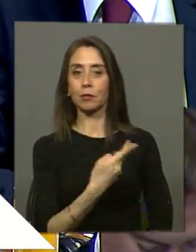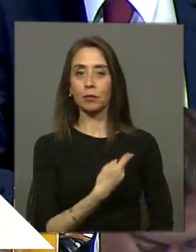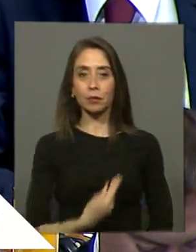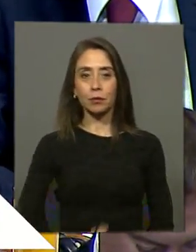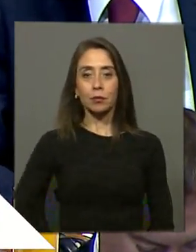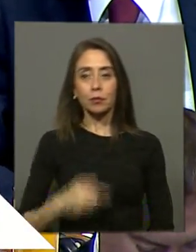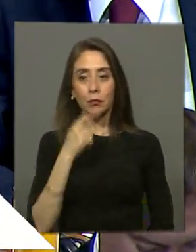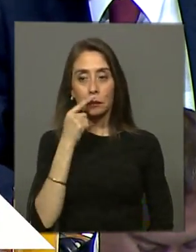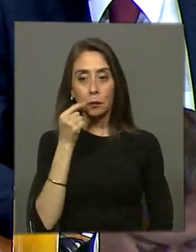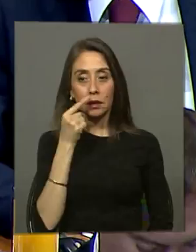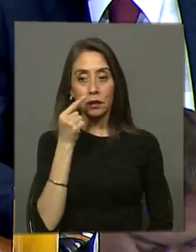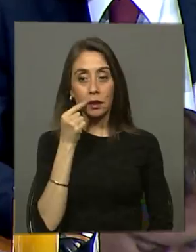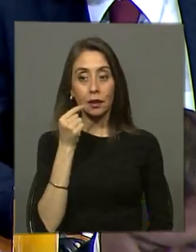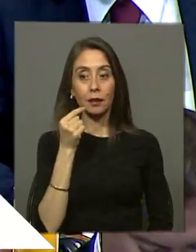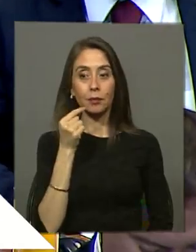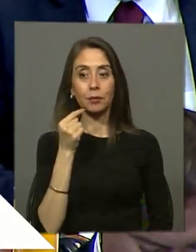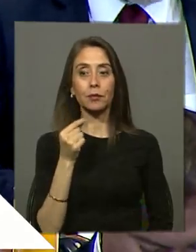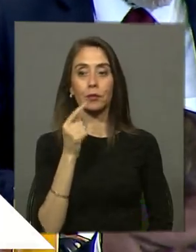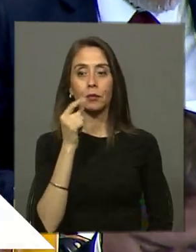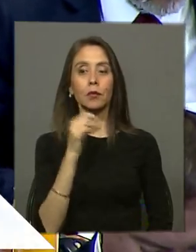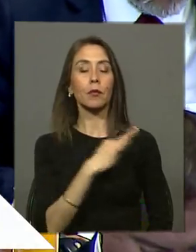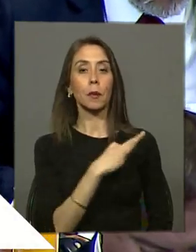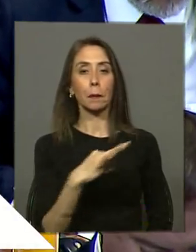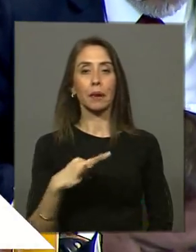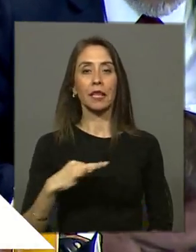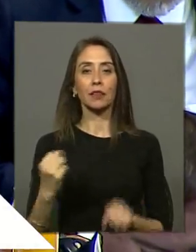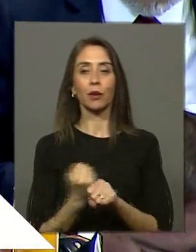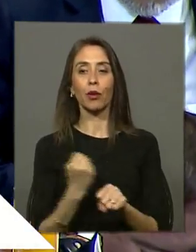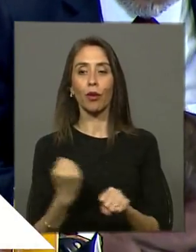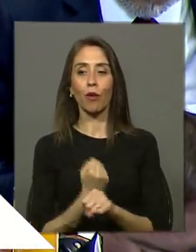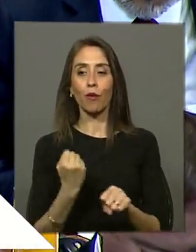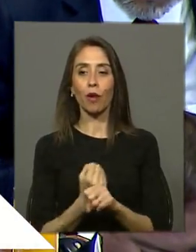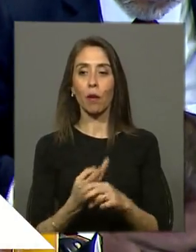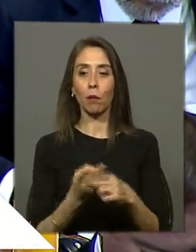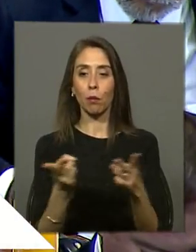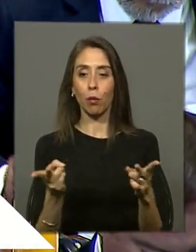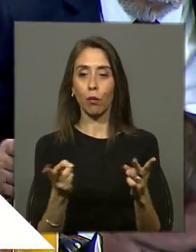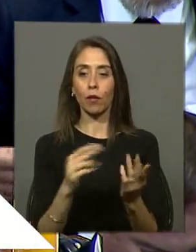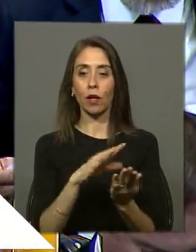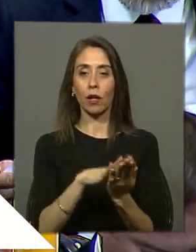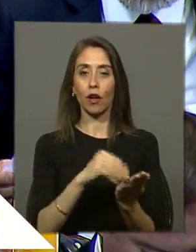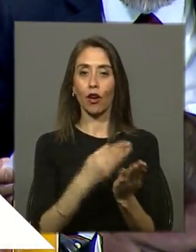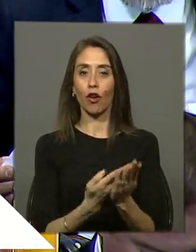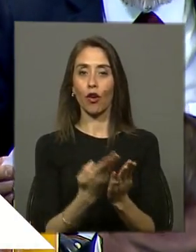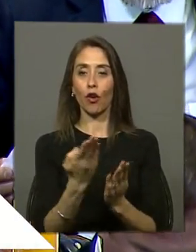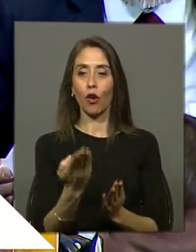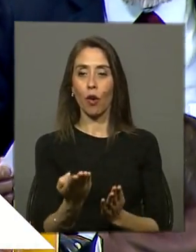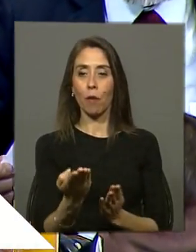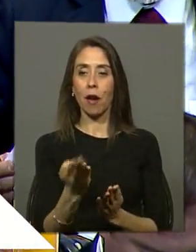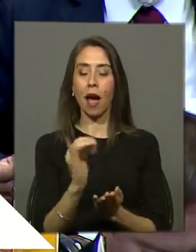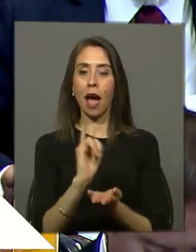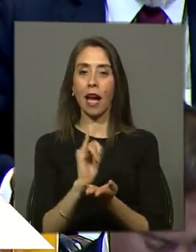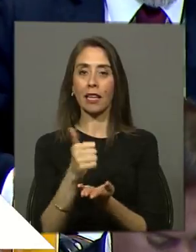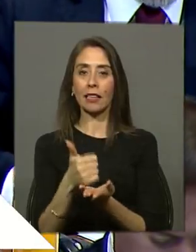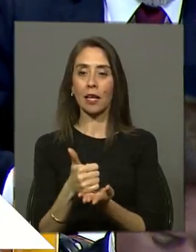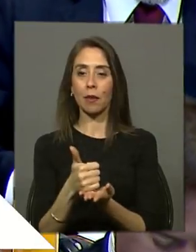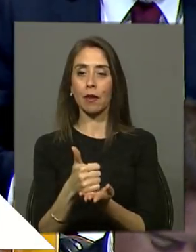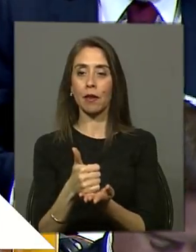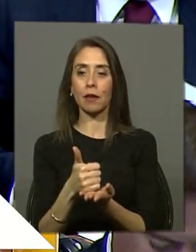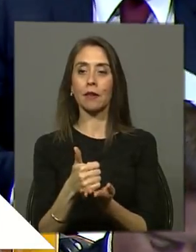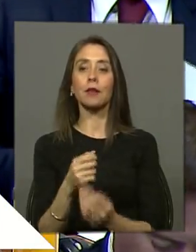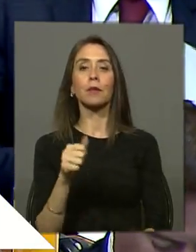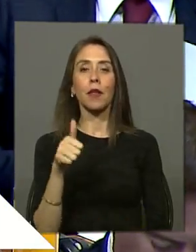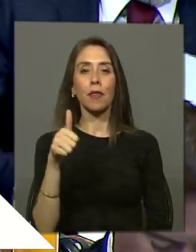al ministro de obras públicas con copia al intendente regional a